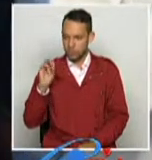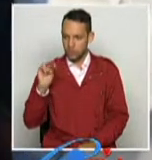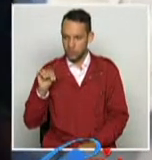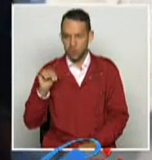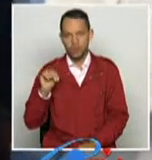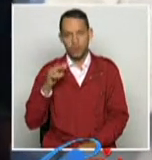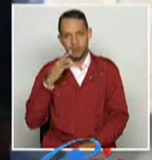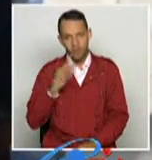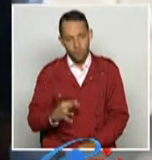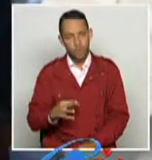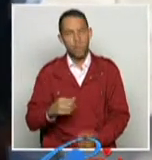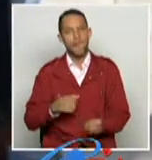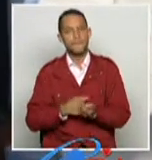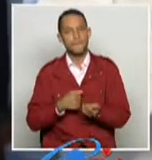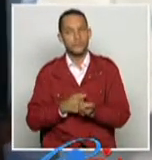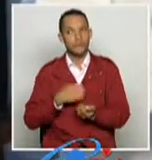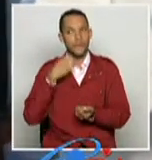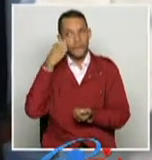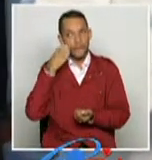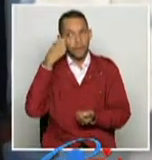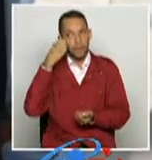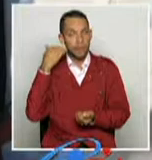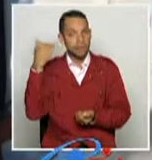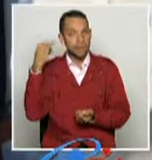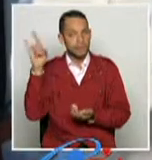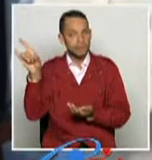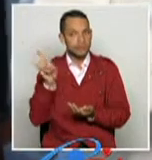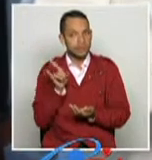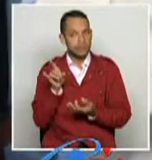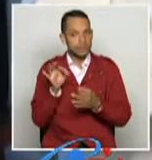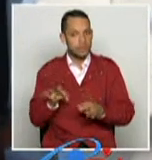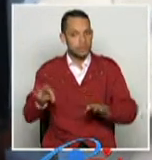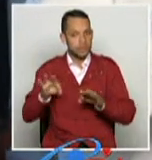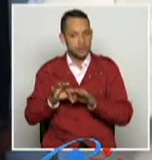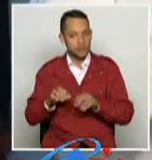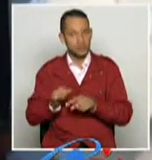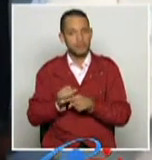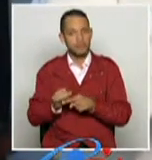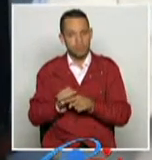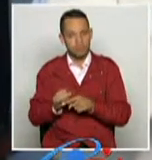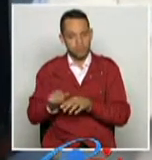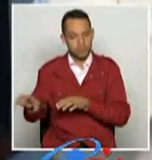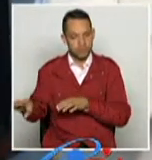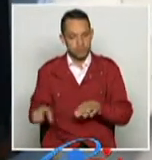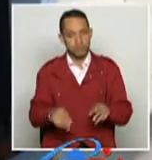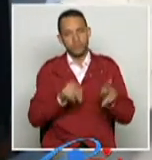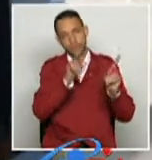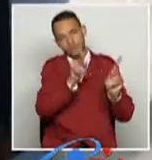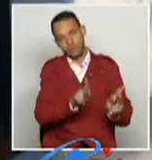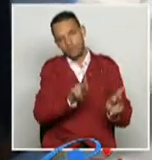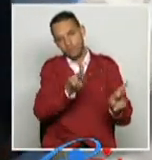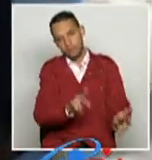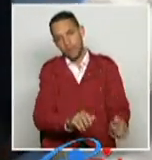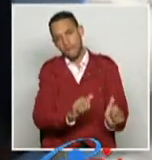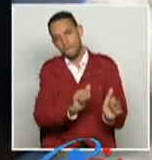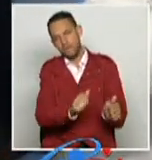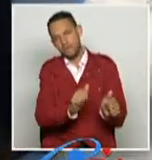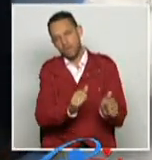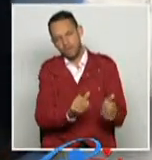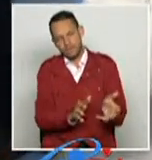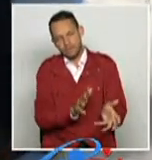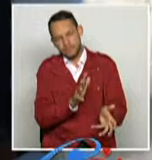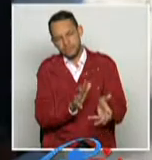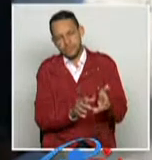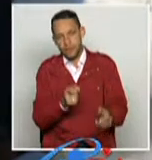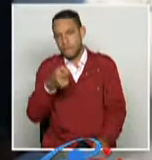que afortunadamente lo seguimos utilizando en la práctica médica en aquellos pacientes como mi caso, que no